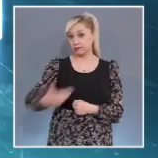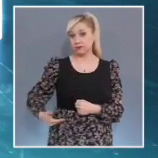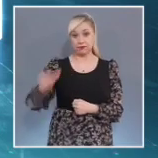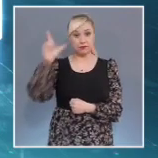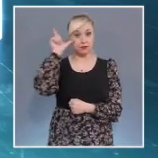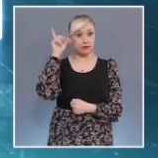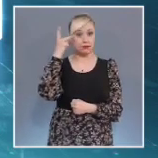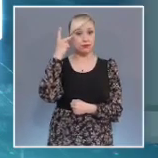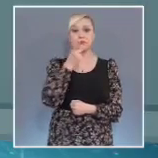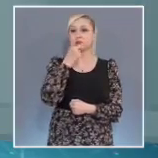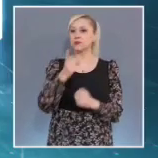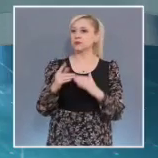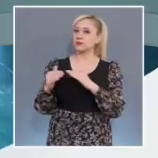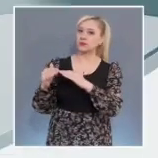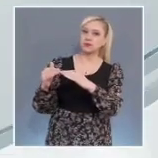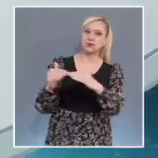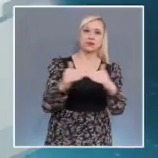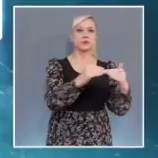democracia constitucional.